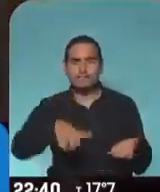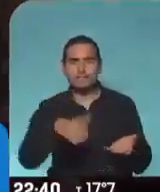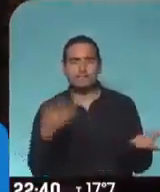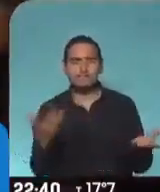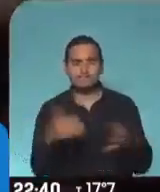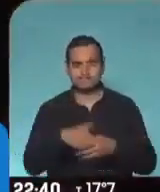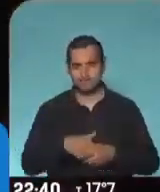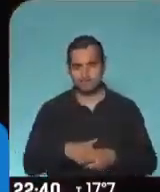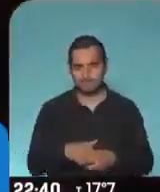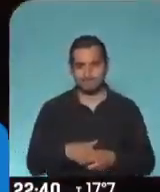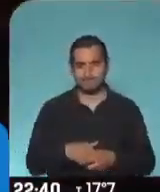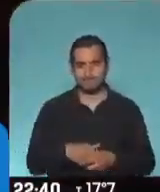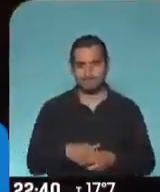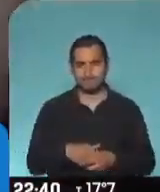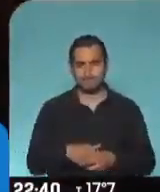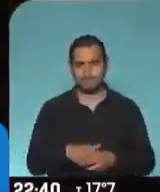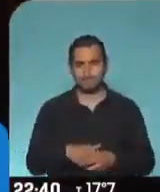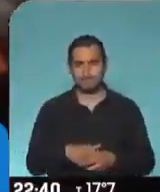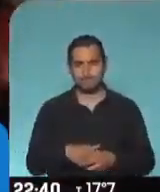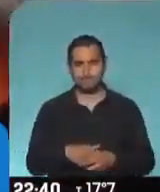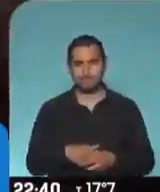realidad política de España.